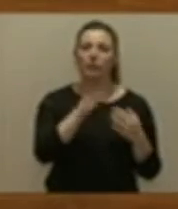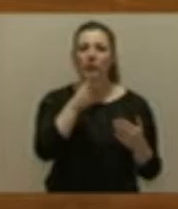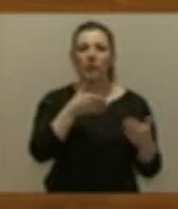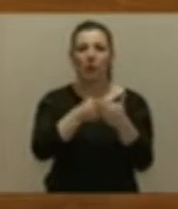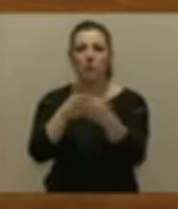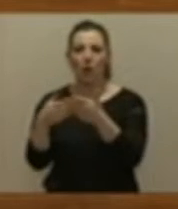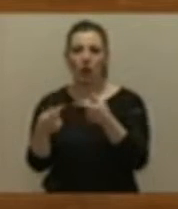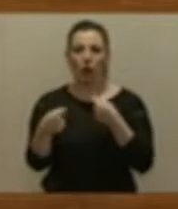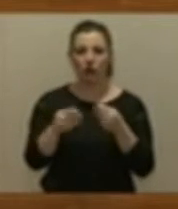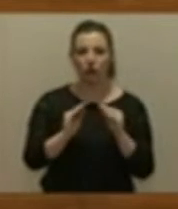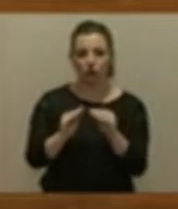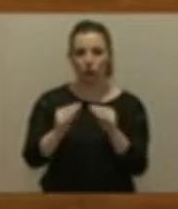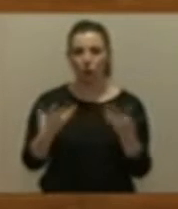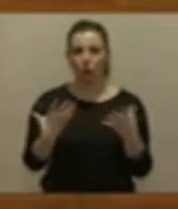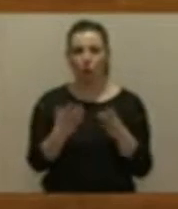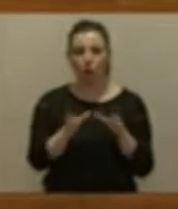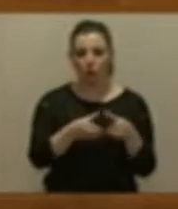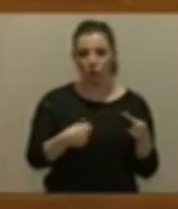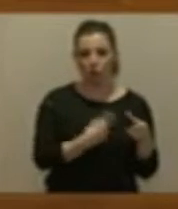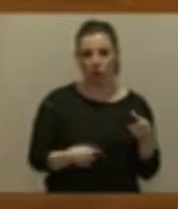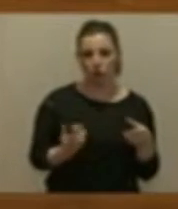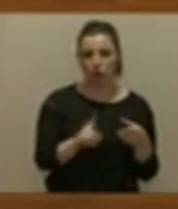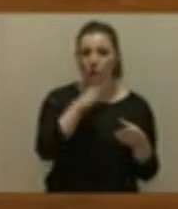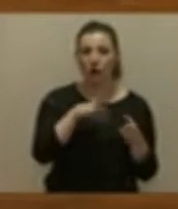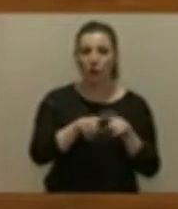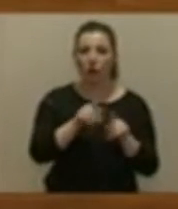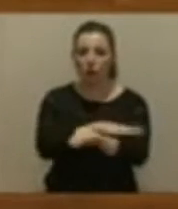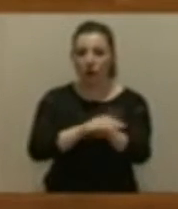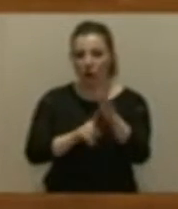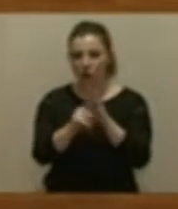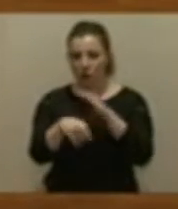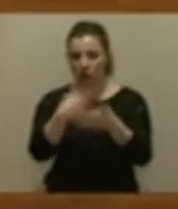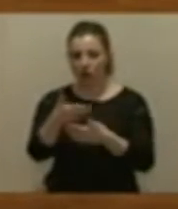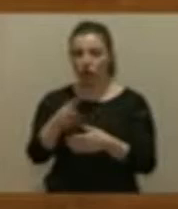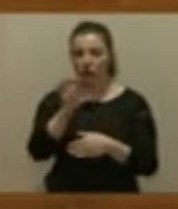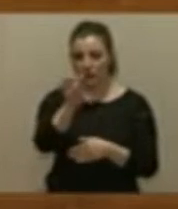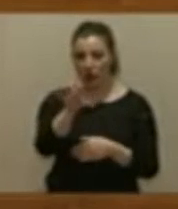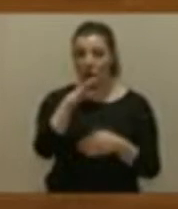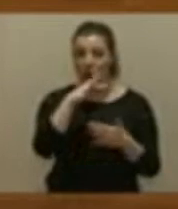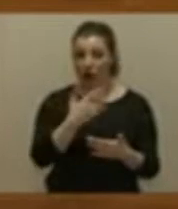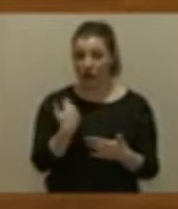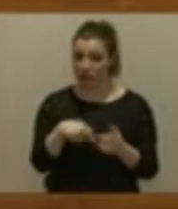negociaciones de su partido con Podemos para tener un gobierno de progreso en el Estado. Ahora que se han salido con la